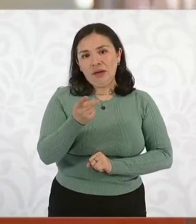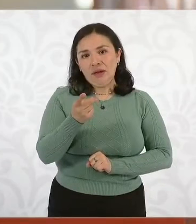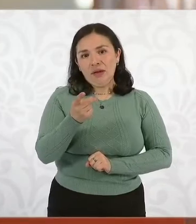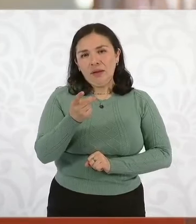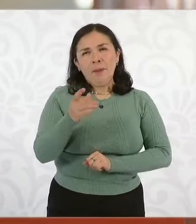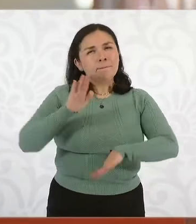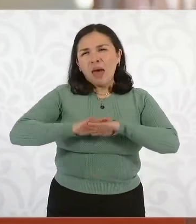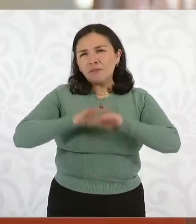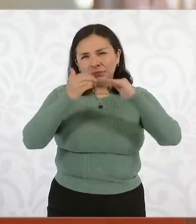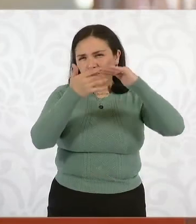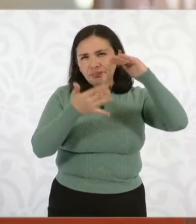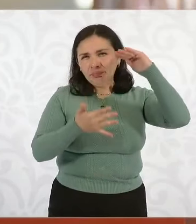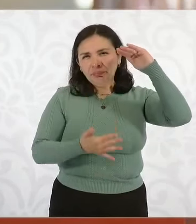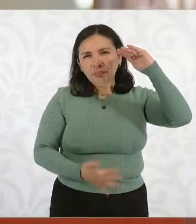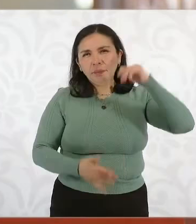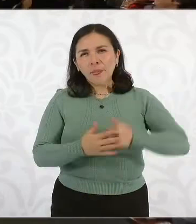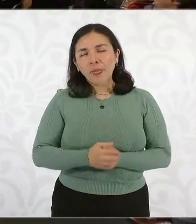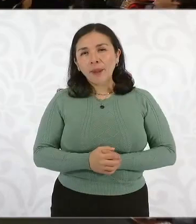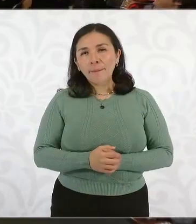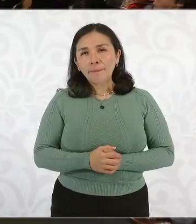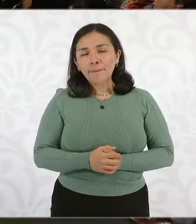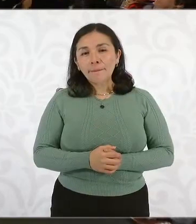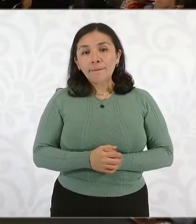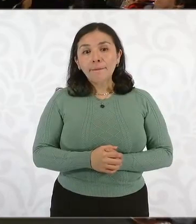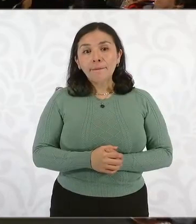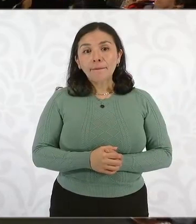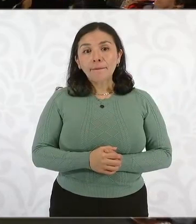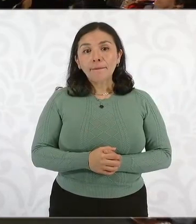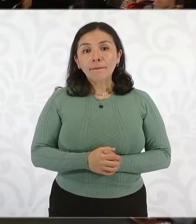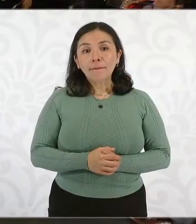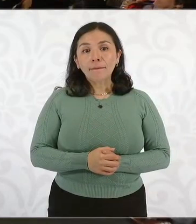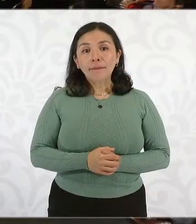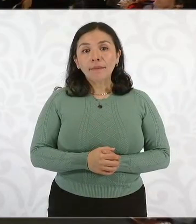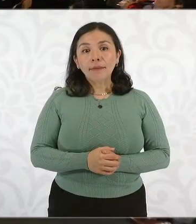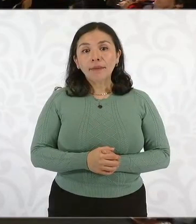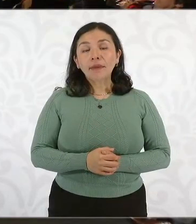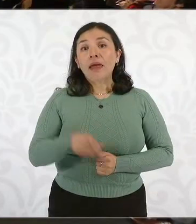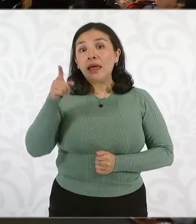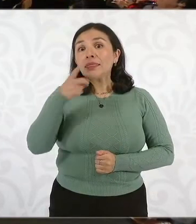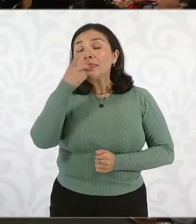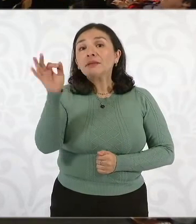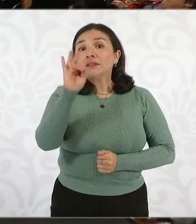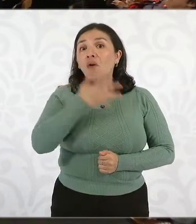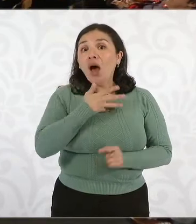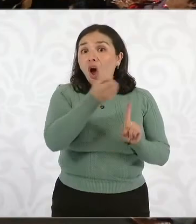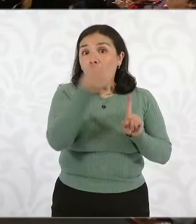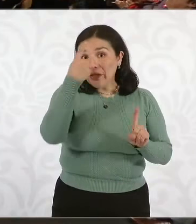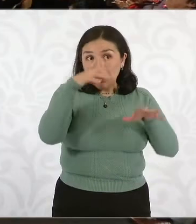ninguna baja más, nada que tenga que ver con que tenga una orden de